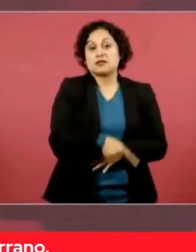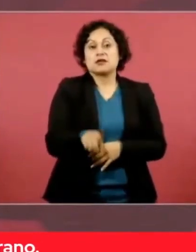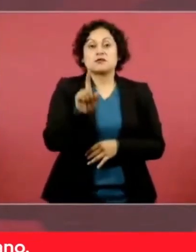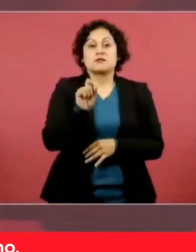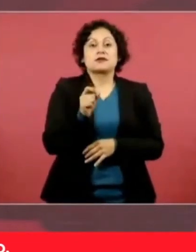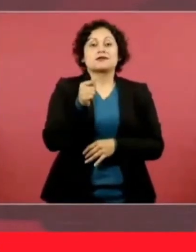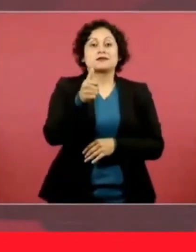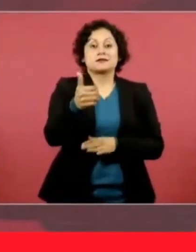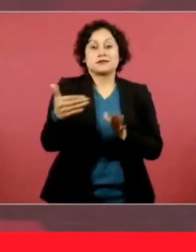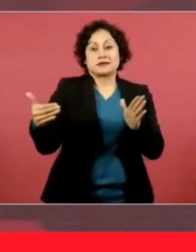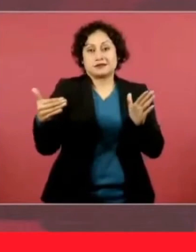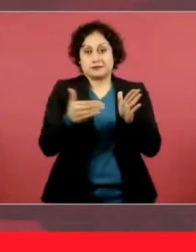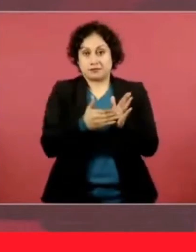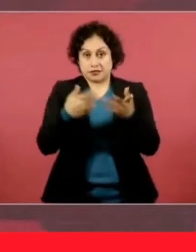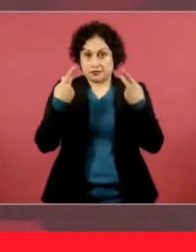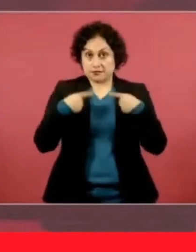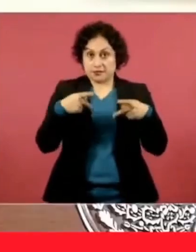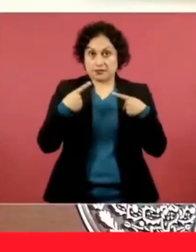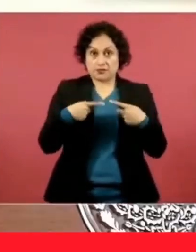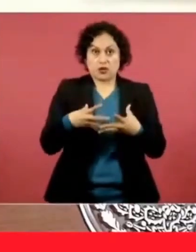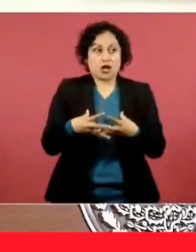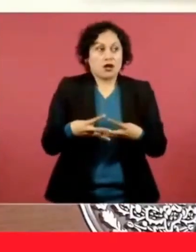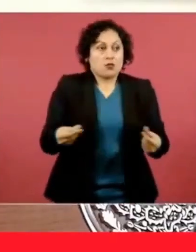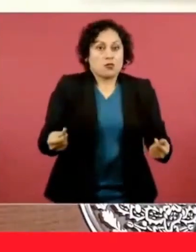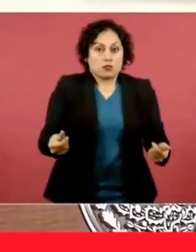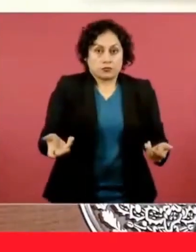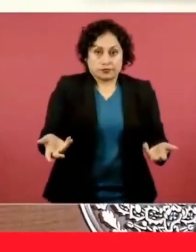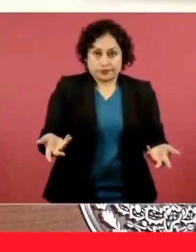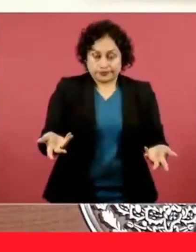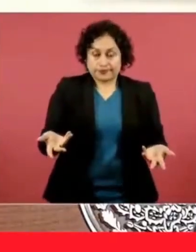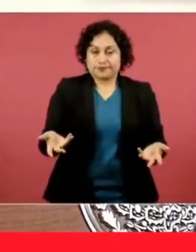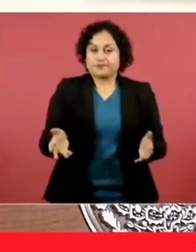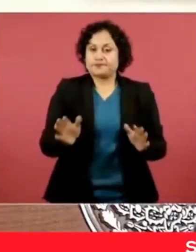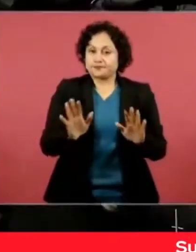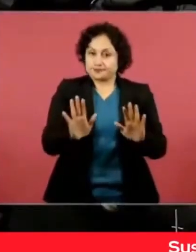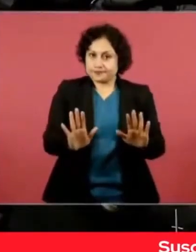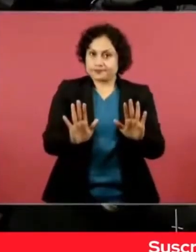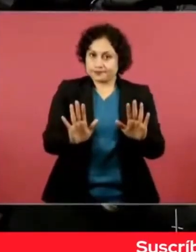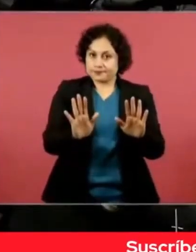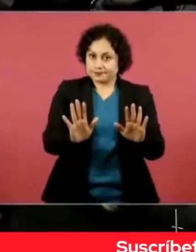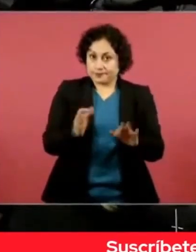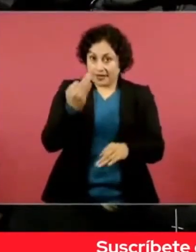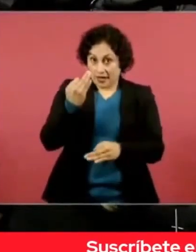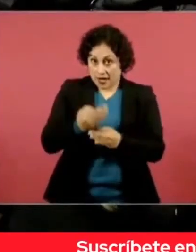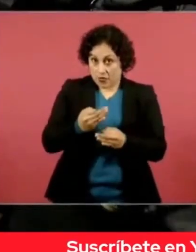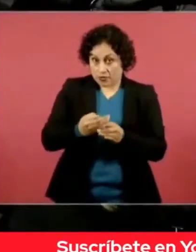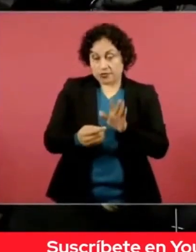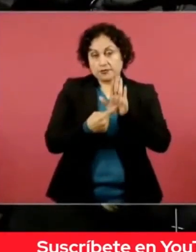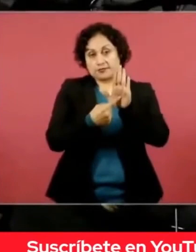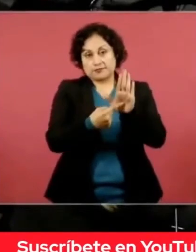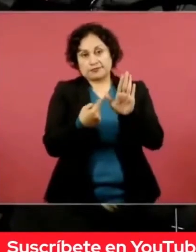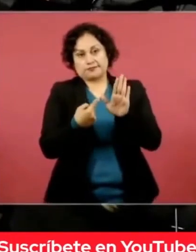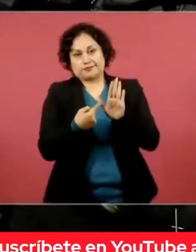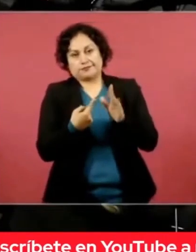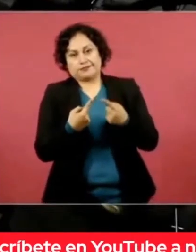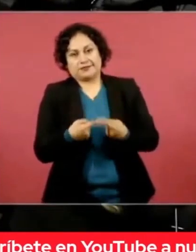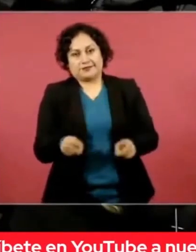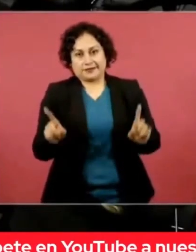desaparecidos Entonces ya este como estamos viendo no es así